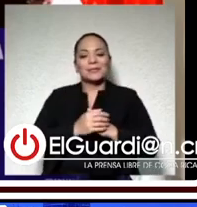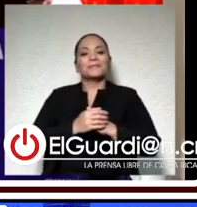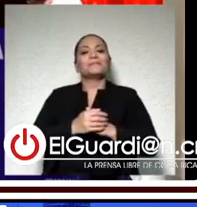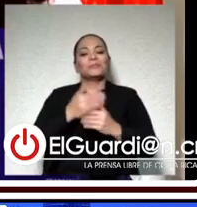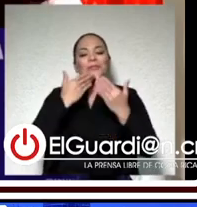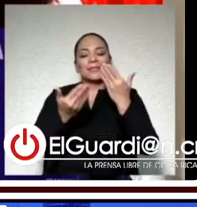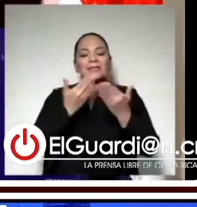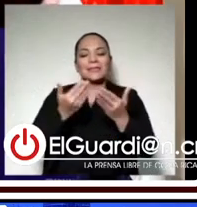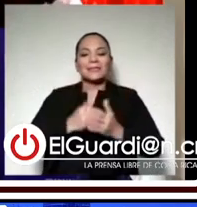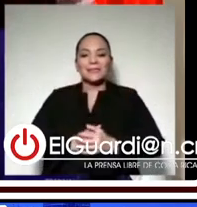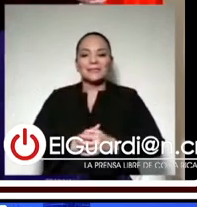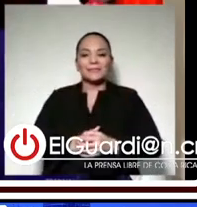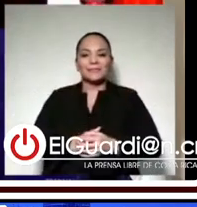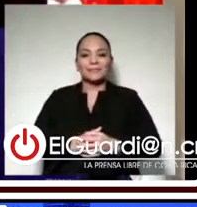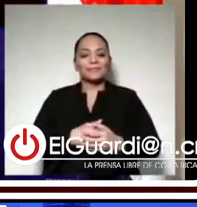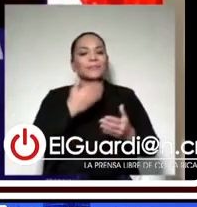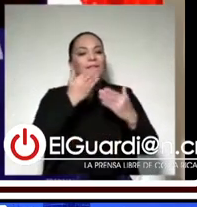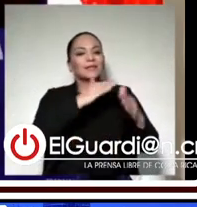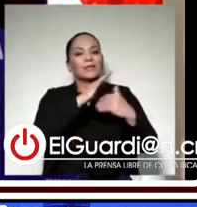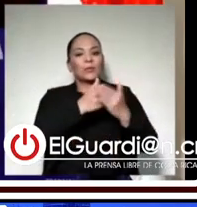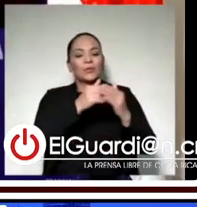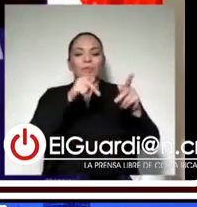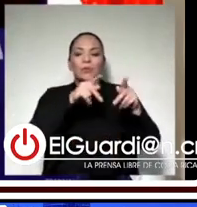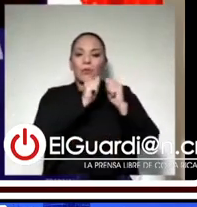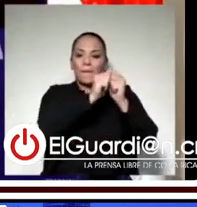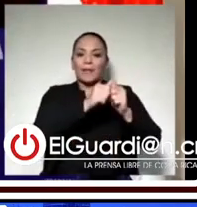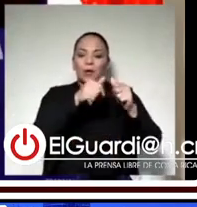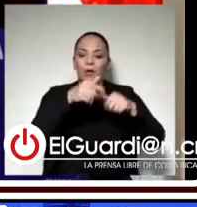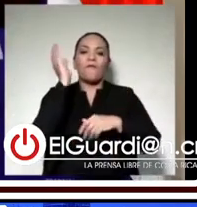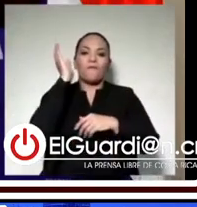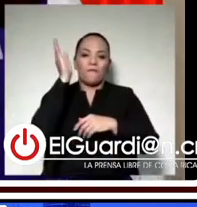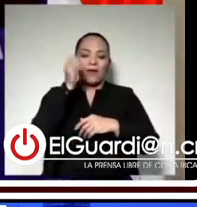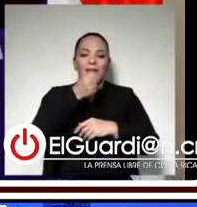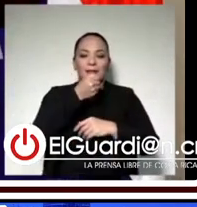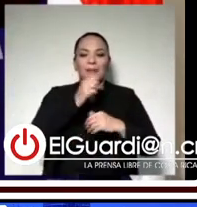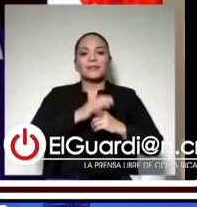Muchísimas gracias. Gracias a todos los que nos acompañaron en esta conferencia de